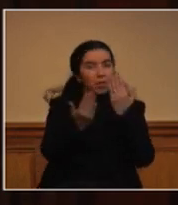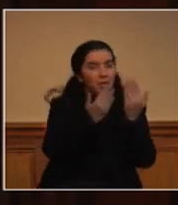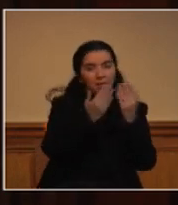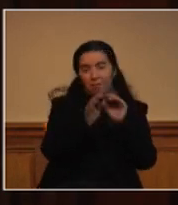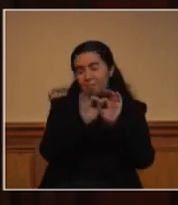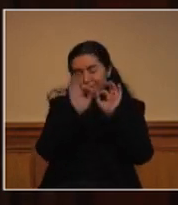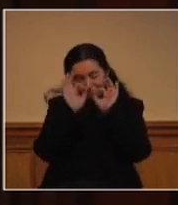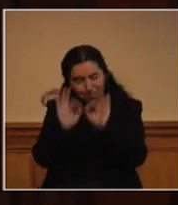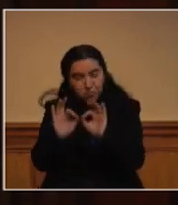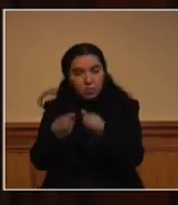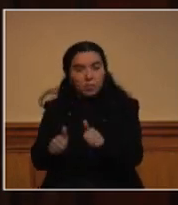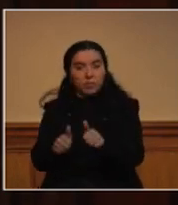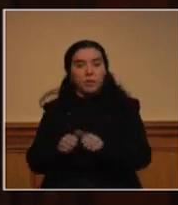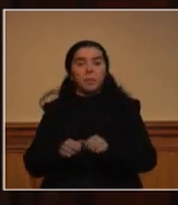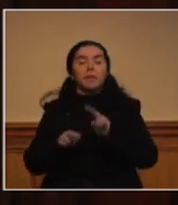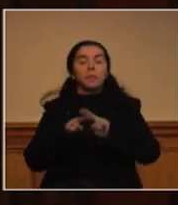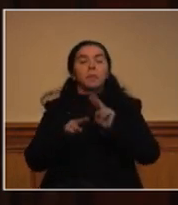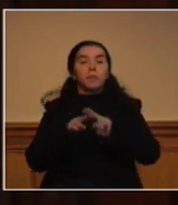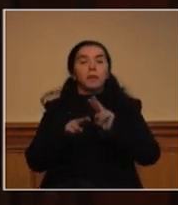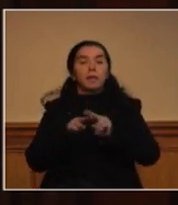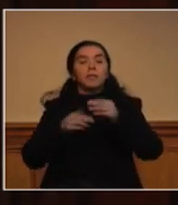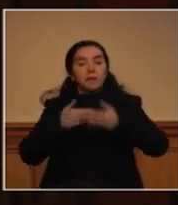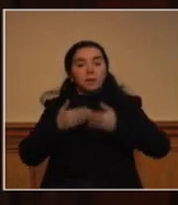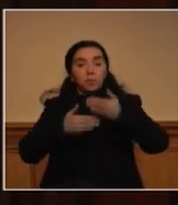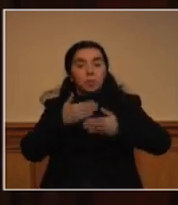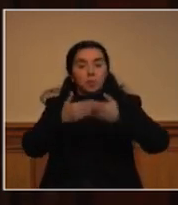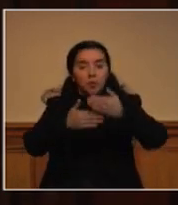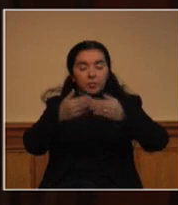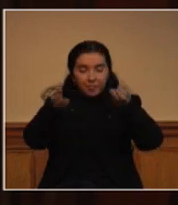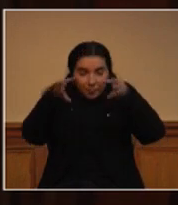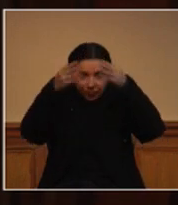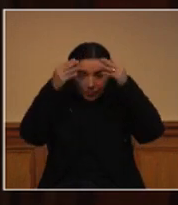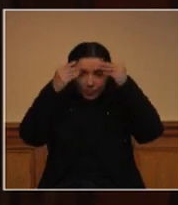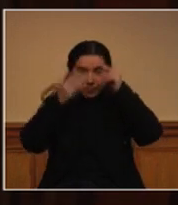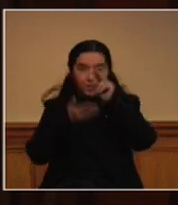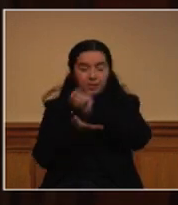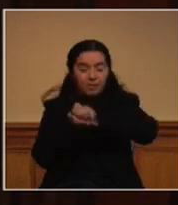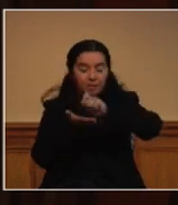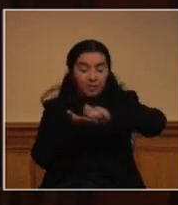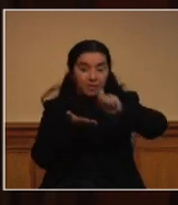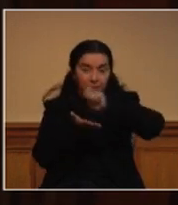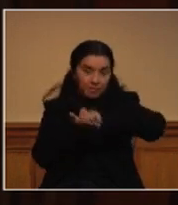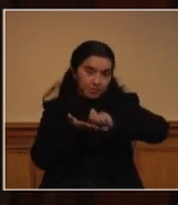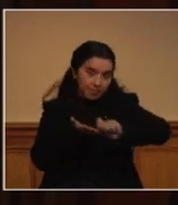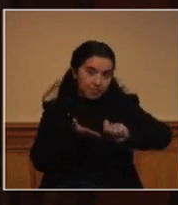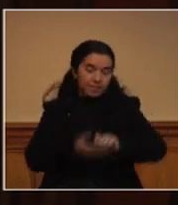poder realizar estos procesos de aprendizaje de la escritura.